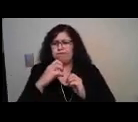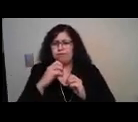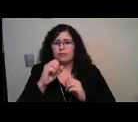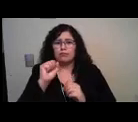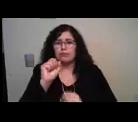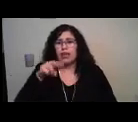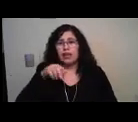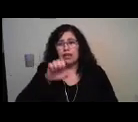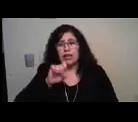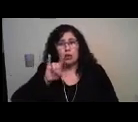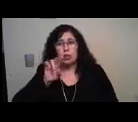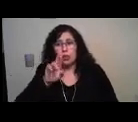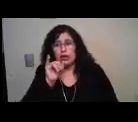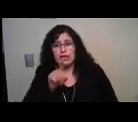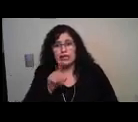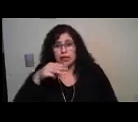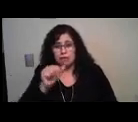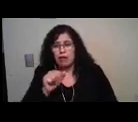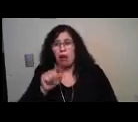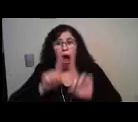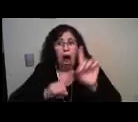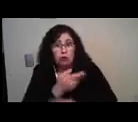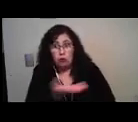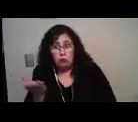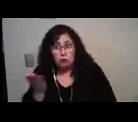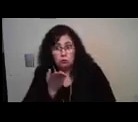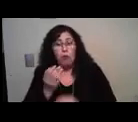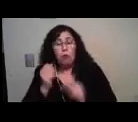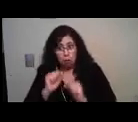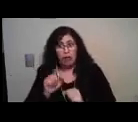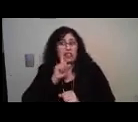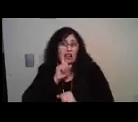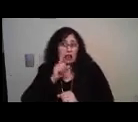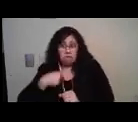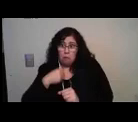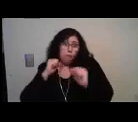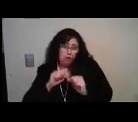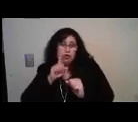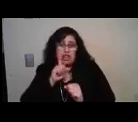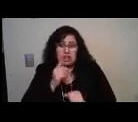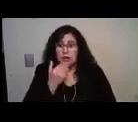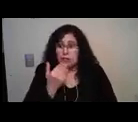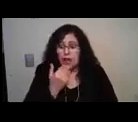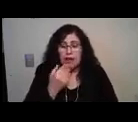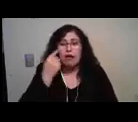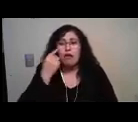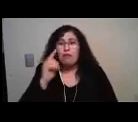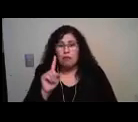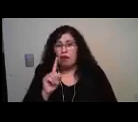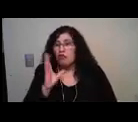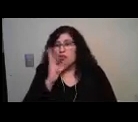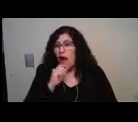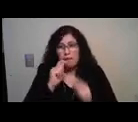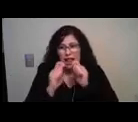genera, es probable que alguno de nosotros los tenga ya, pero no genera sintomatología hasta que finalmente se rompa, ¿ya?